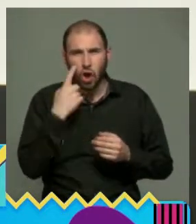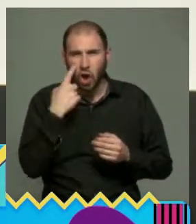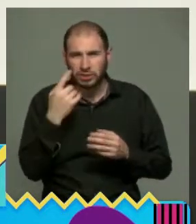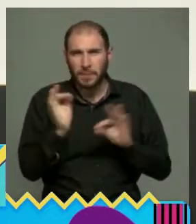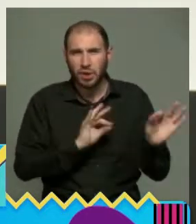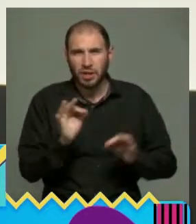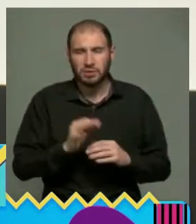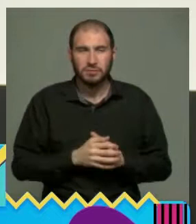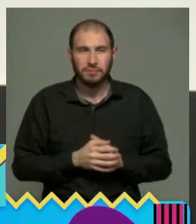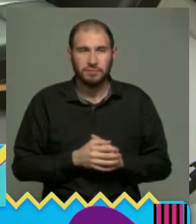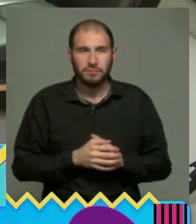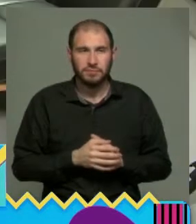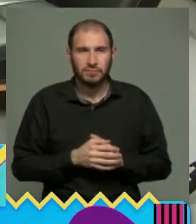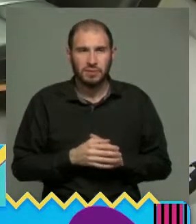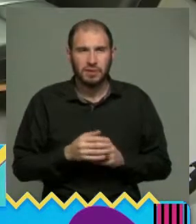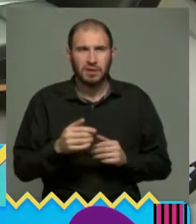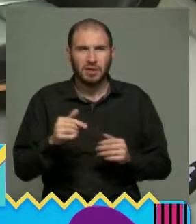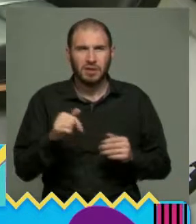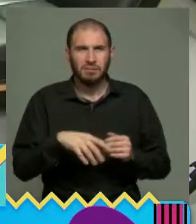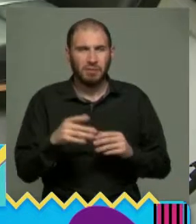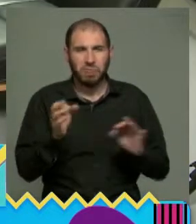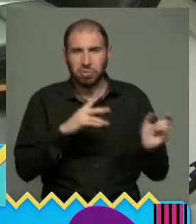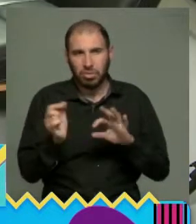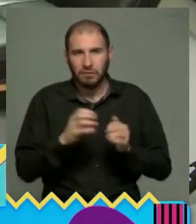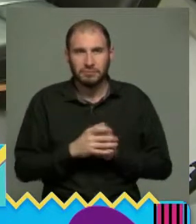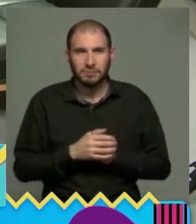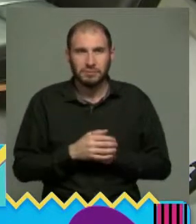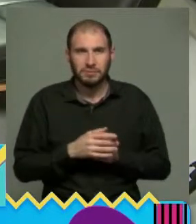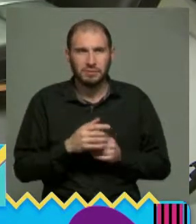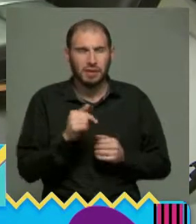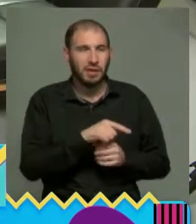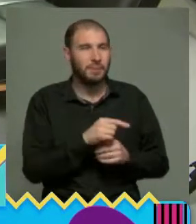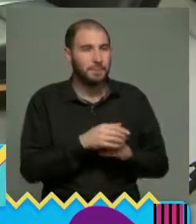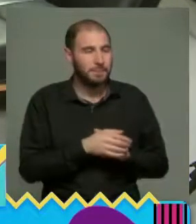menos el proyecto. La GoPro. La GoPro, exactamente. La GoPro,